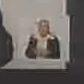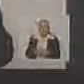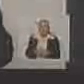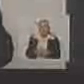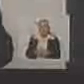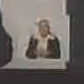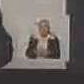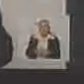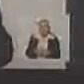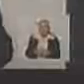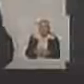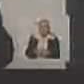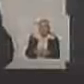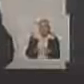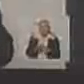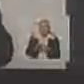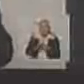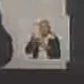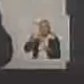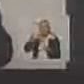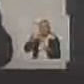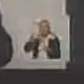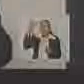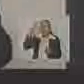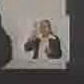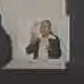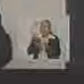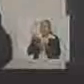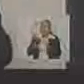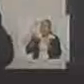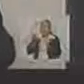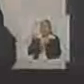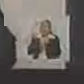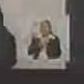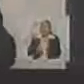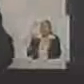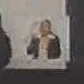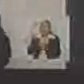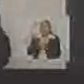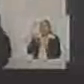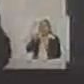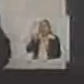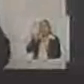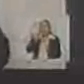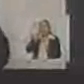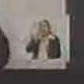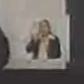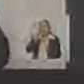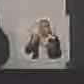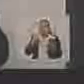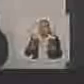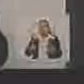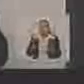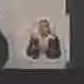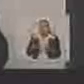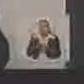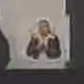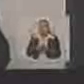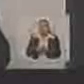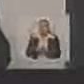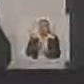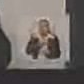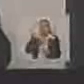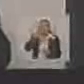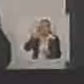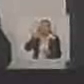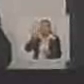lo que denunció el día de ayer el periódico Reforma. Más de 60 millones de pesos dados a los amigos del delegado. Lo pueden ver en la